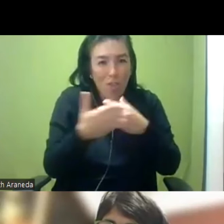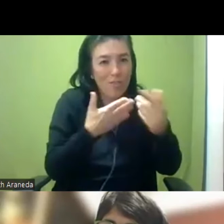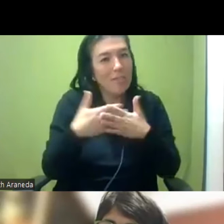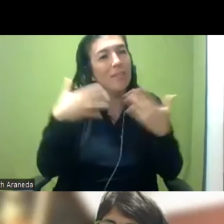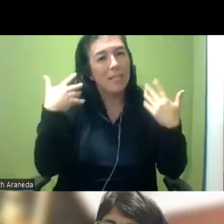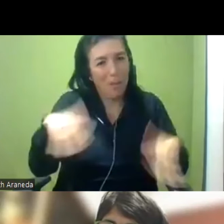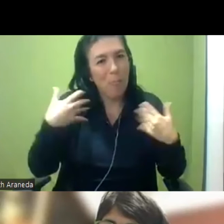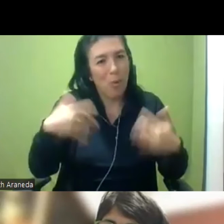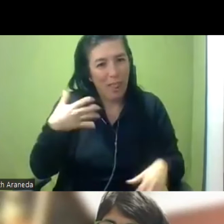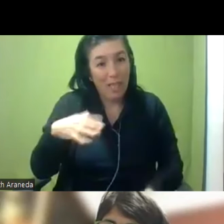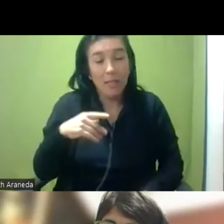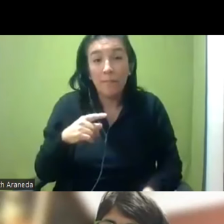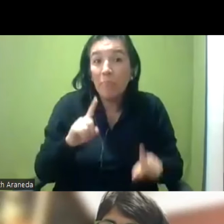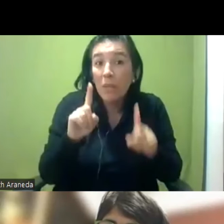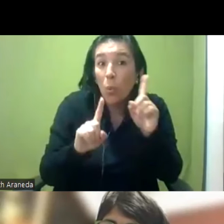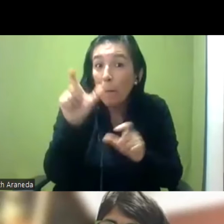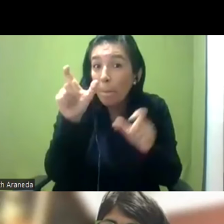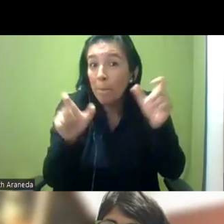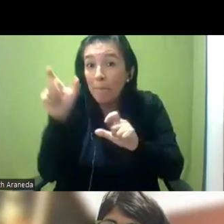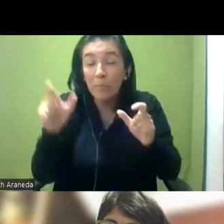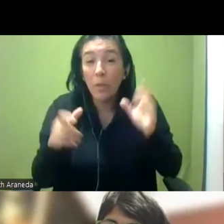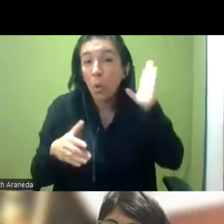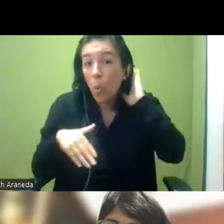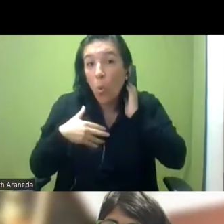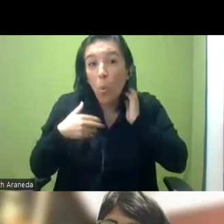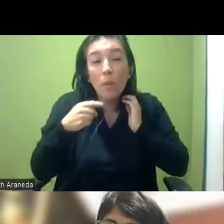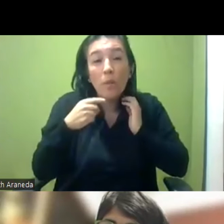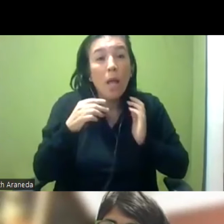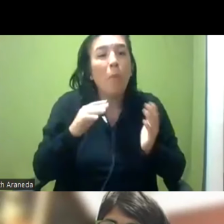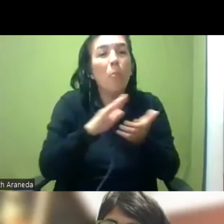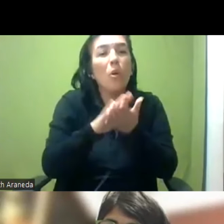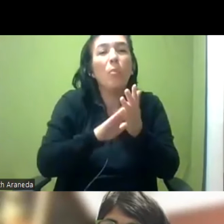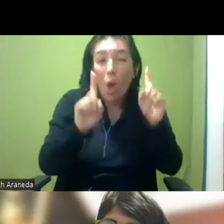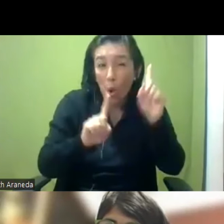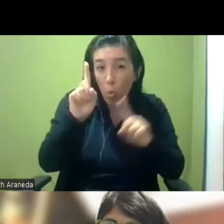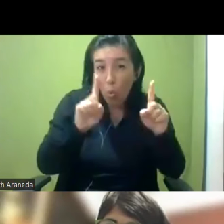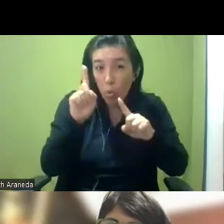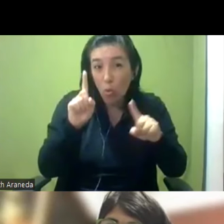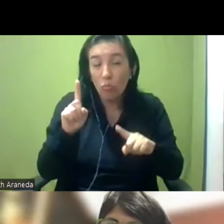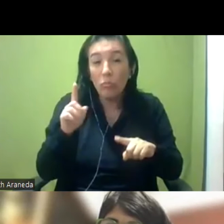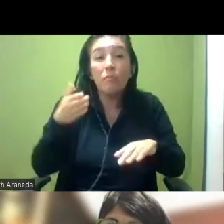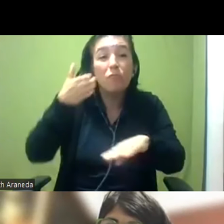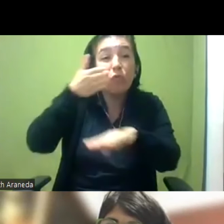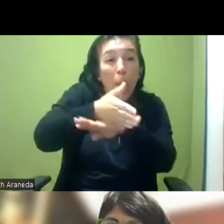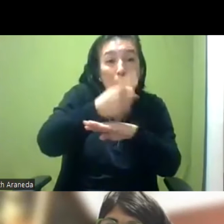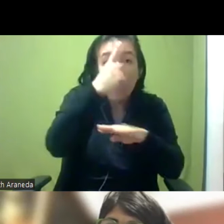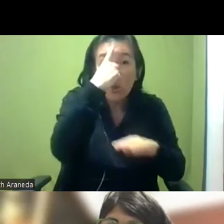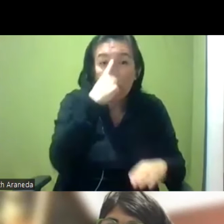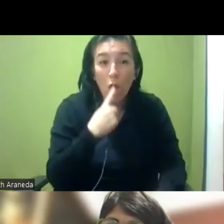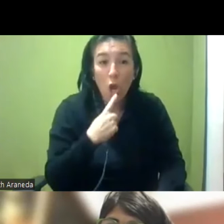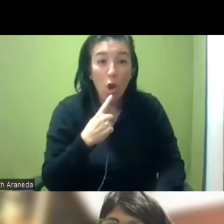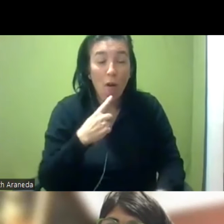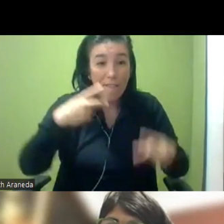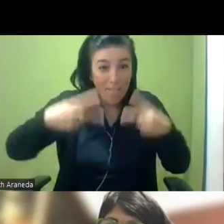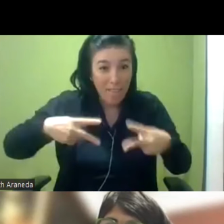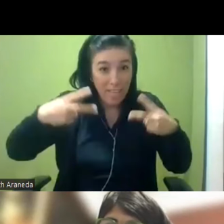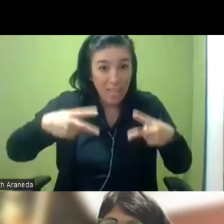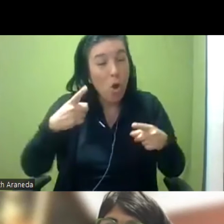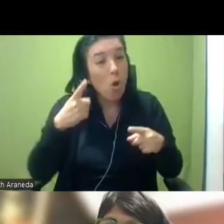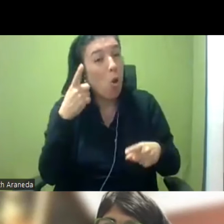No sé si alguna de las personas que está acá, por ejemplo, alguna vez ha visitado el Museo Fong, ha tenido la oportunidad Sí. o en otro